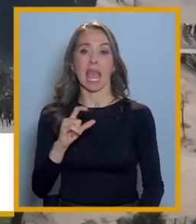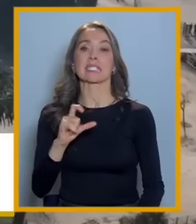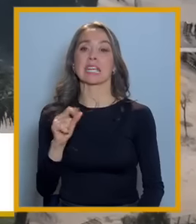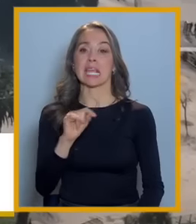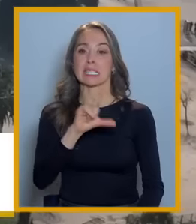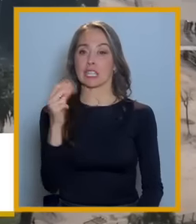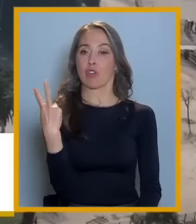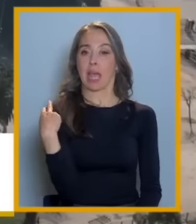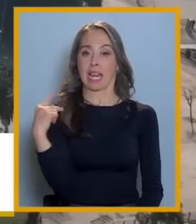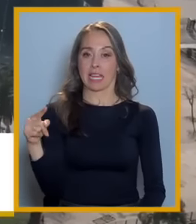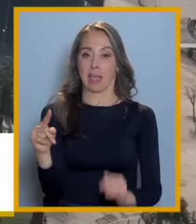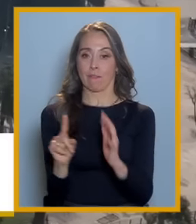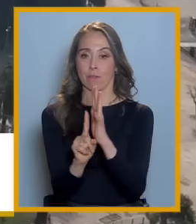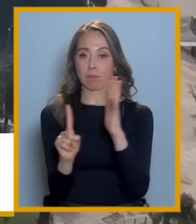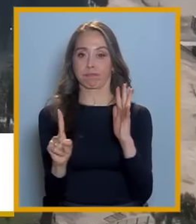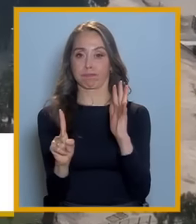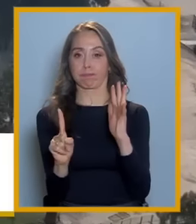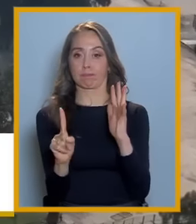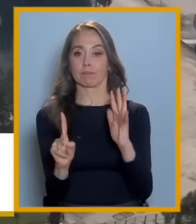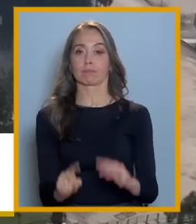Astorga.